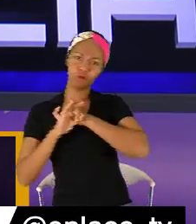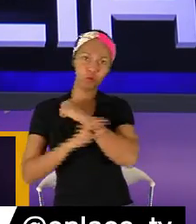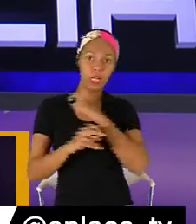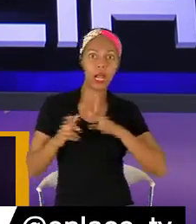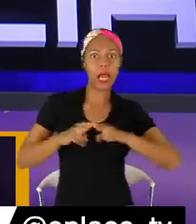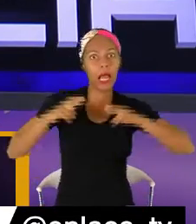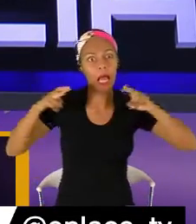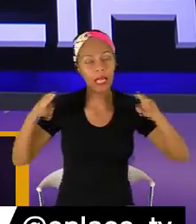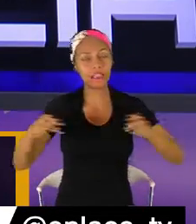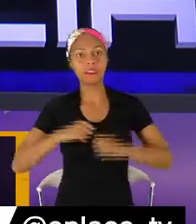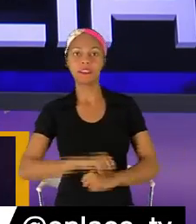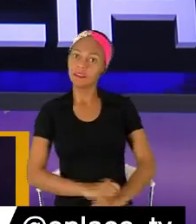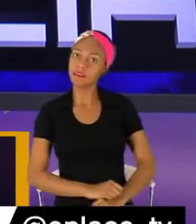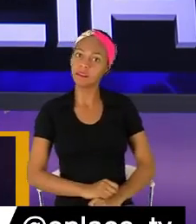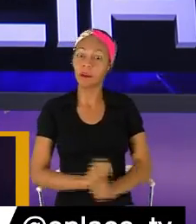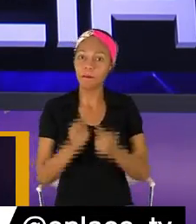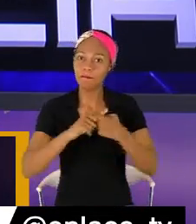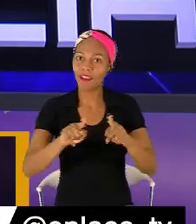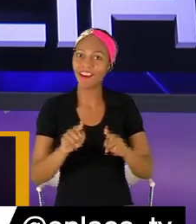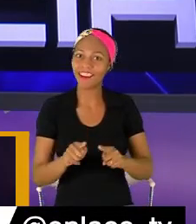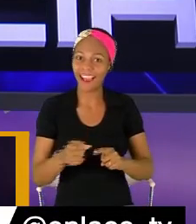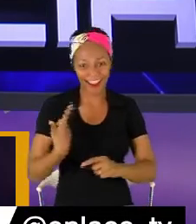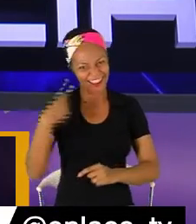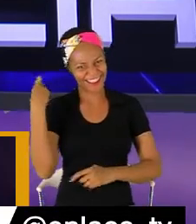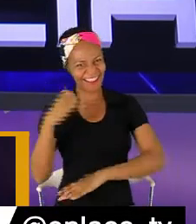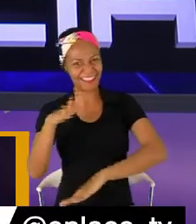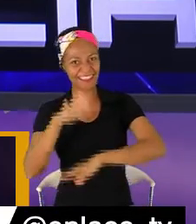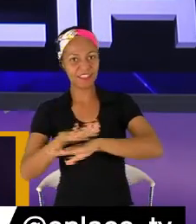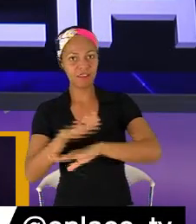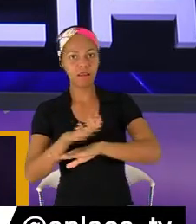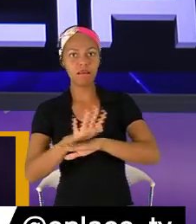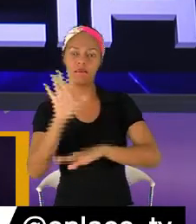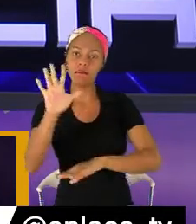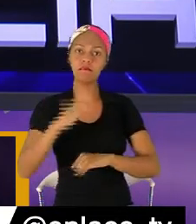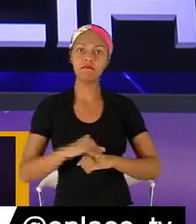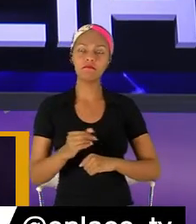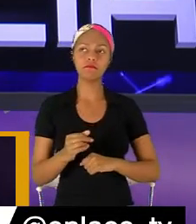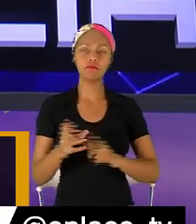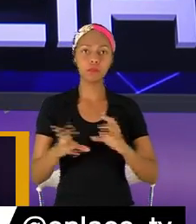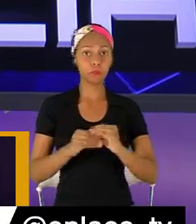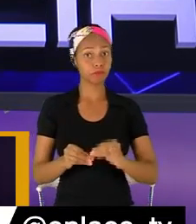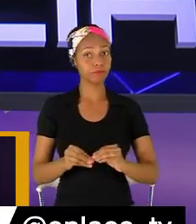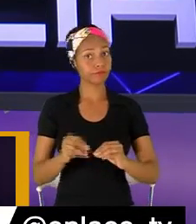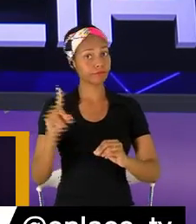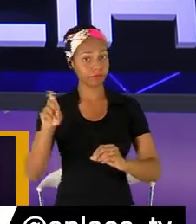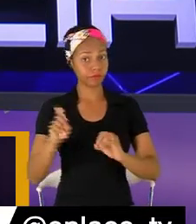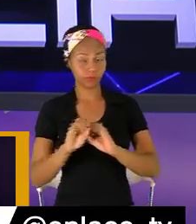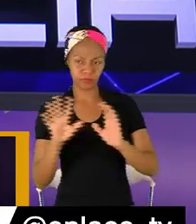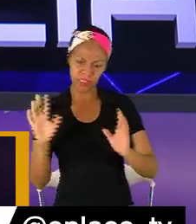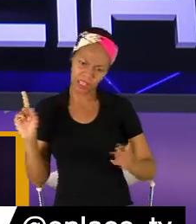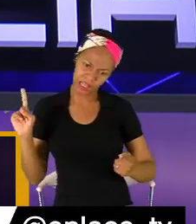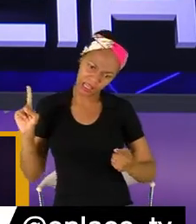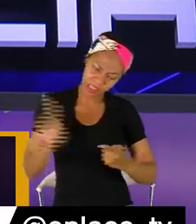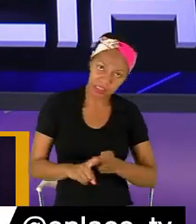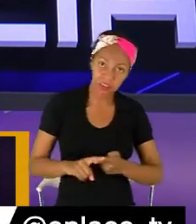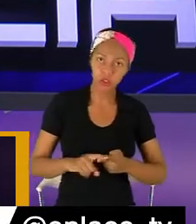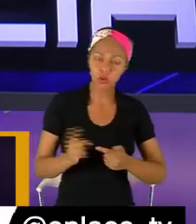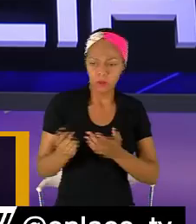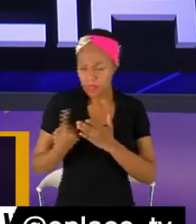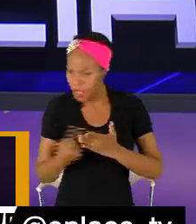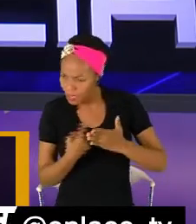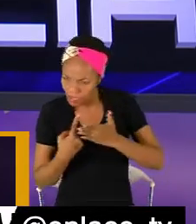habían existido otros espacios. Sin embargo, ayer desde las 5 de la tarde hasta cerca de las 6 de la mañana estuvieron analizando ese plan de desarrollo. ¿Qué